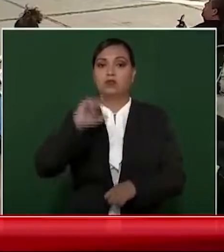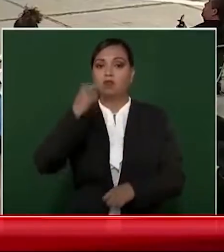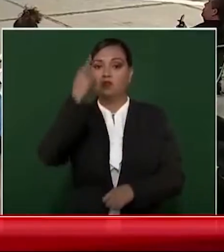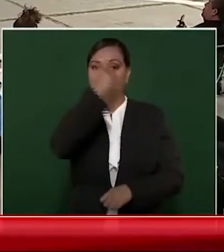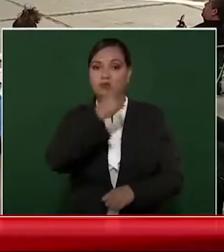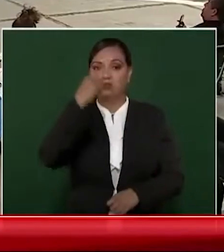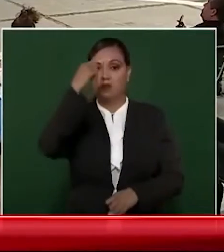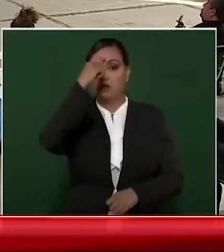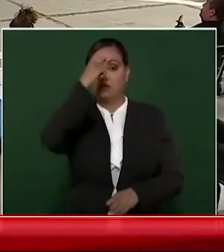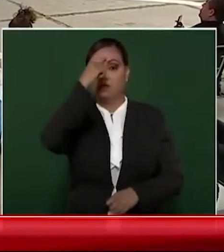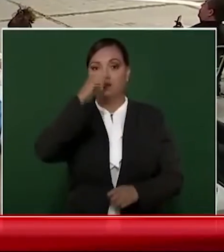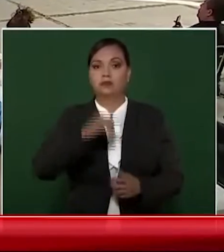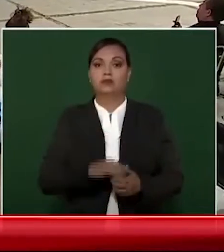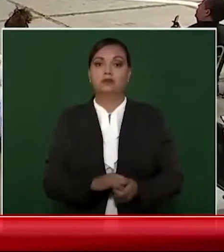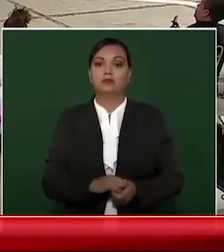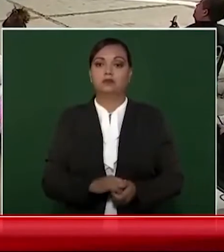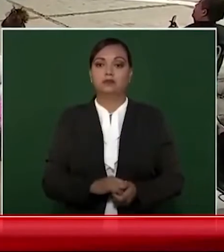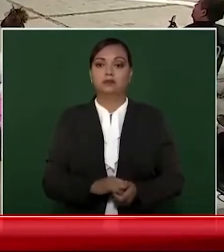4, 12 horas,